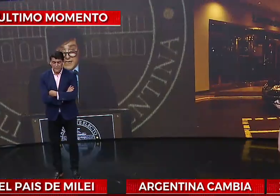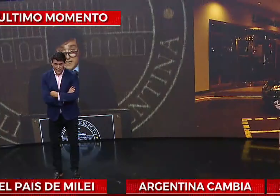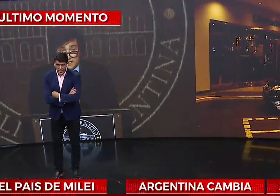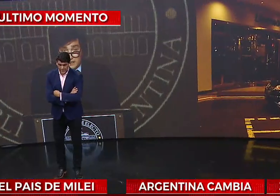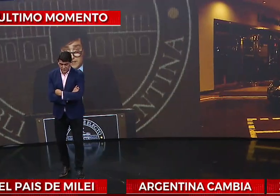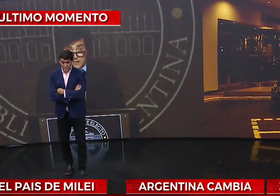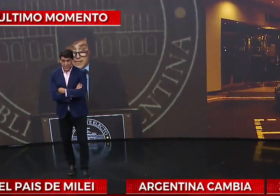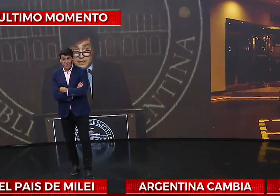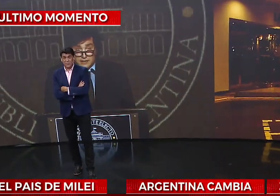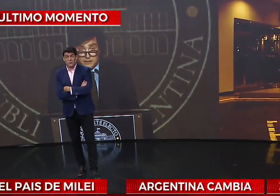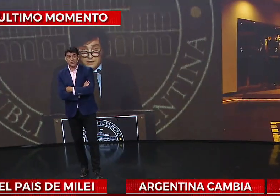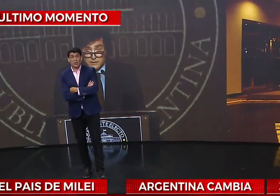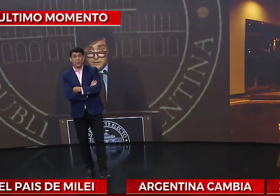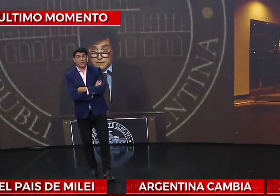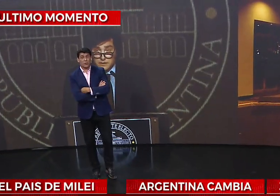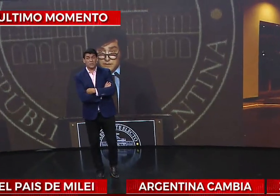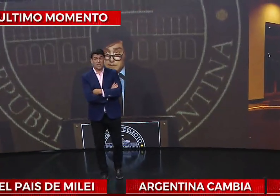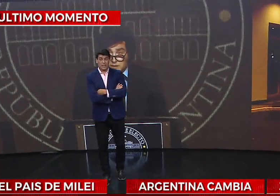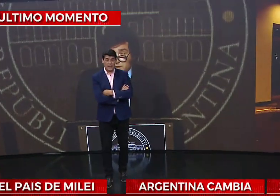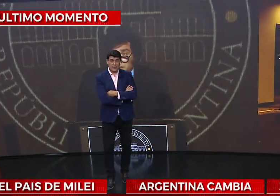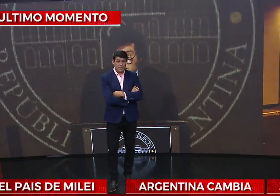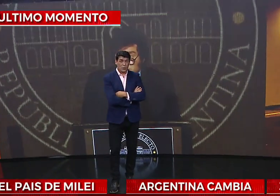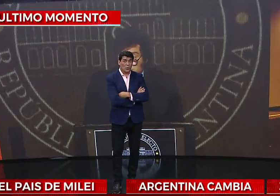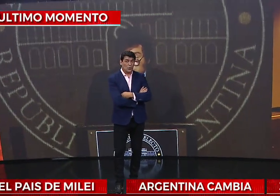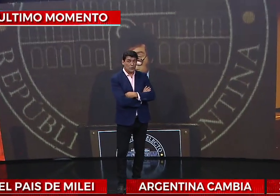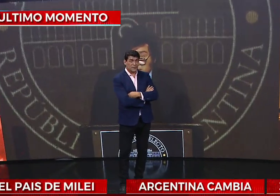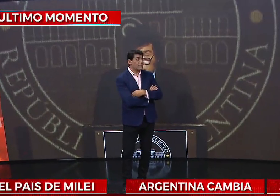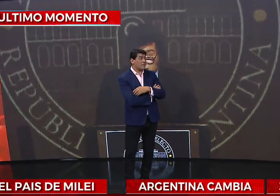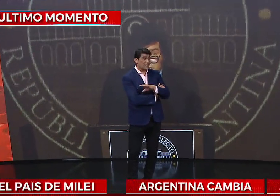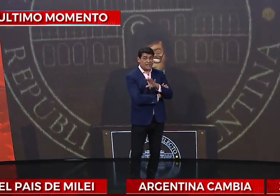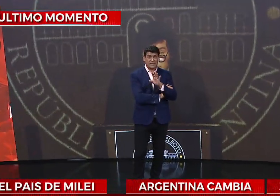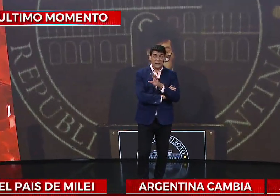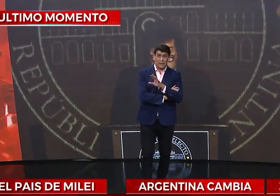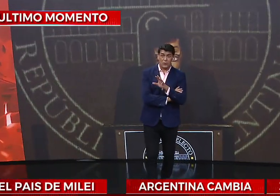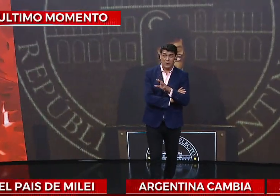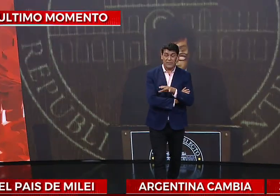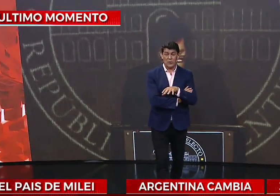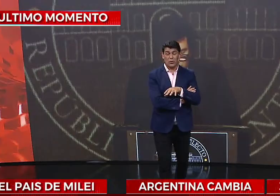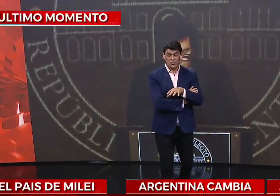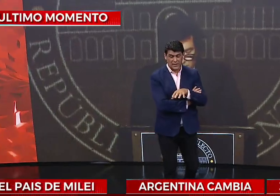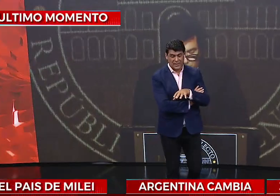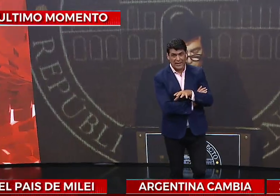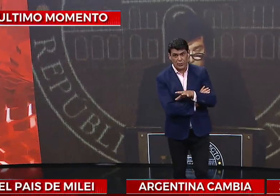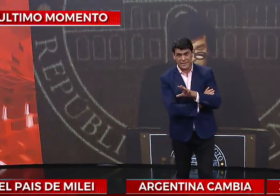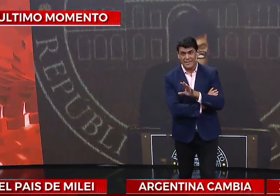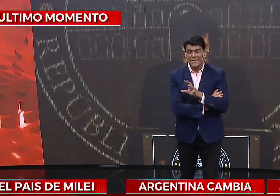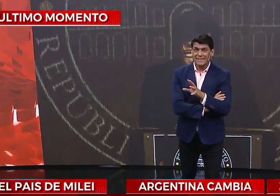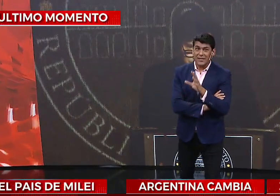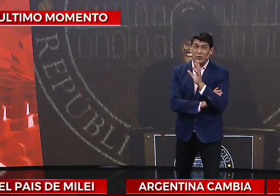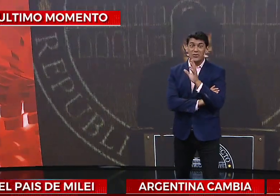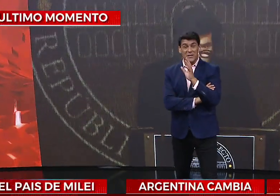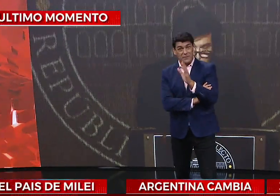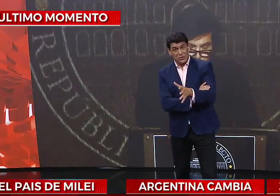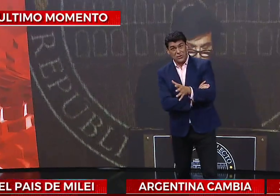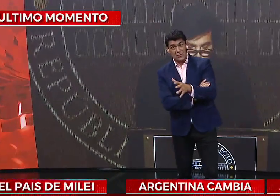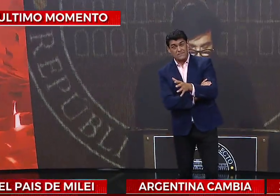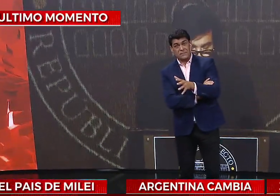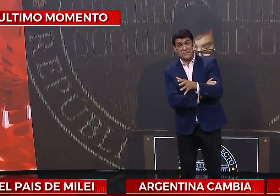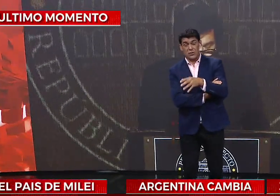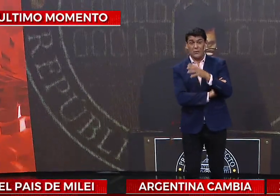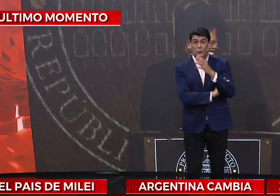Bien, te habíamos anunciado que hoy dejó distintas perlitas, el juramento de los legisladores. Se dieron